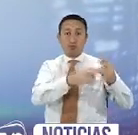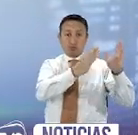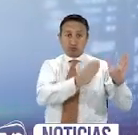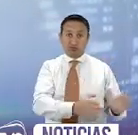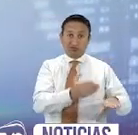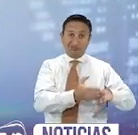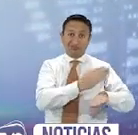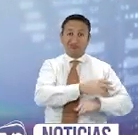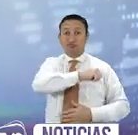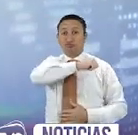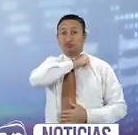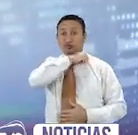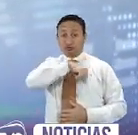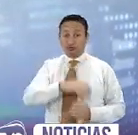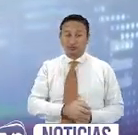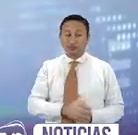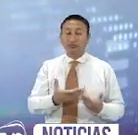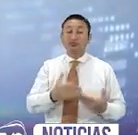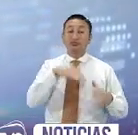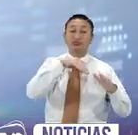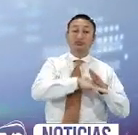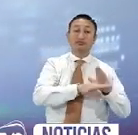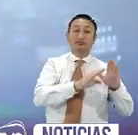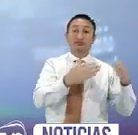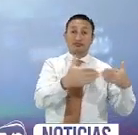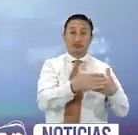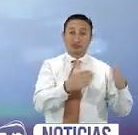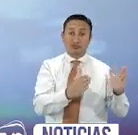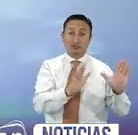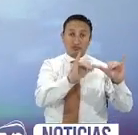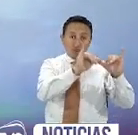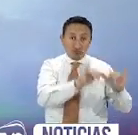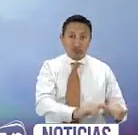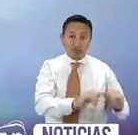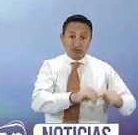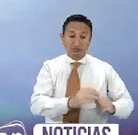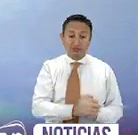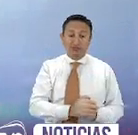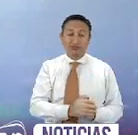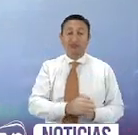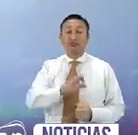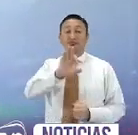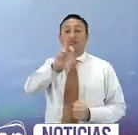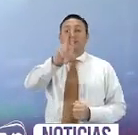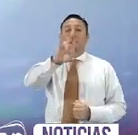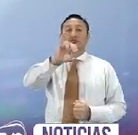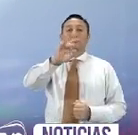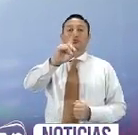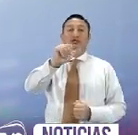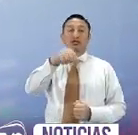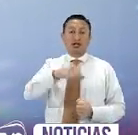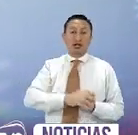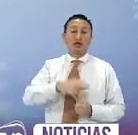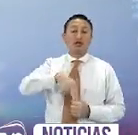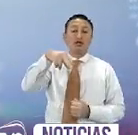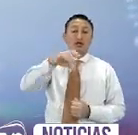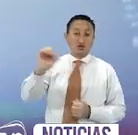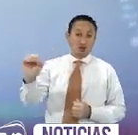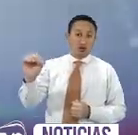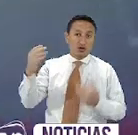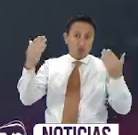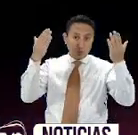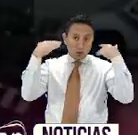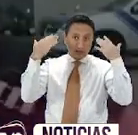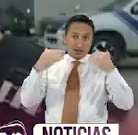secuestrados. Ellos permanecían en el interior de este inmueble, ubicado en Trinidad de Dios, en el noroeste de